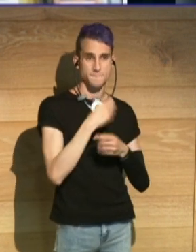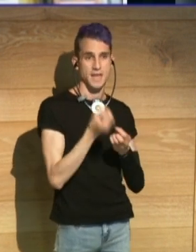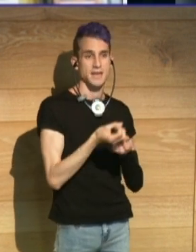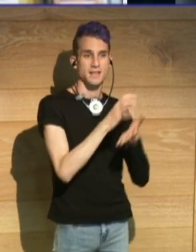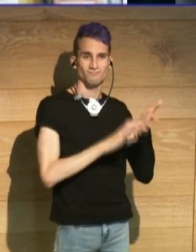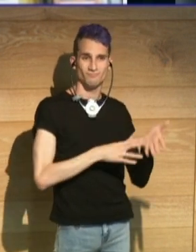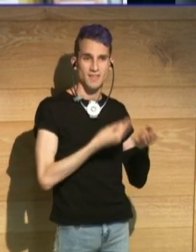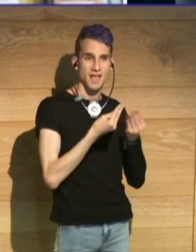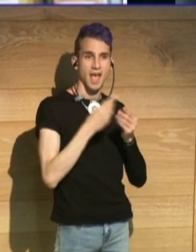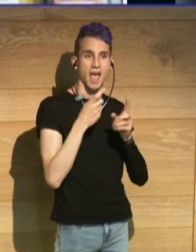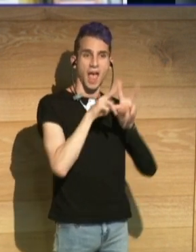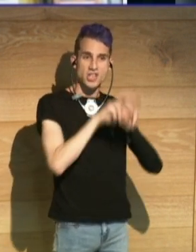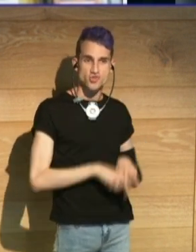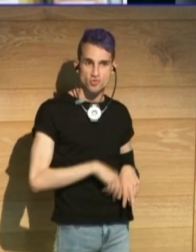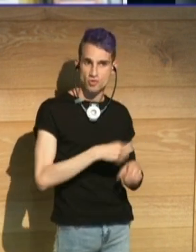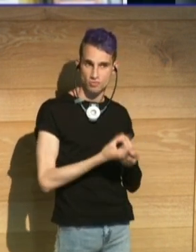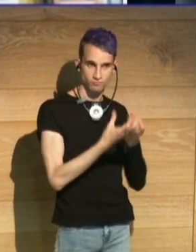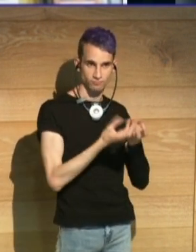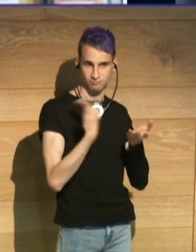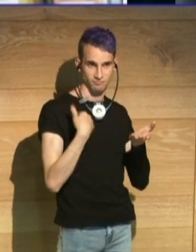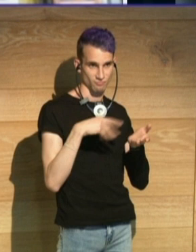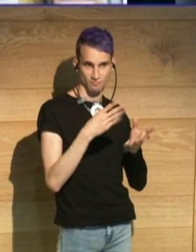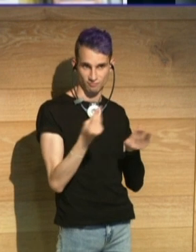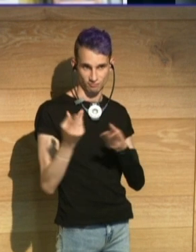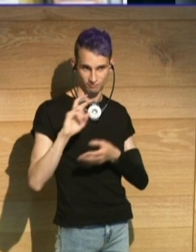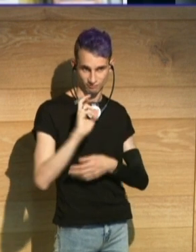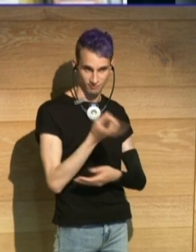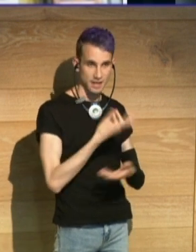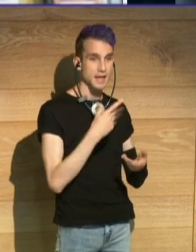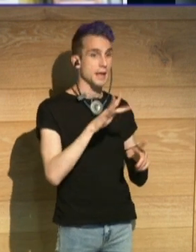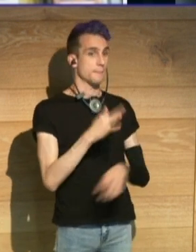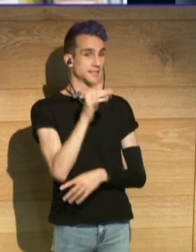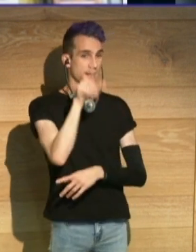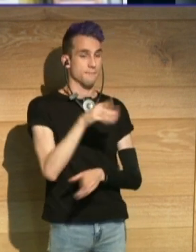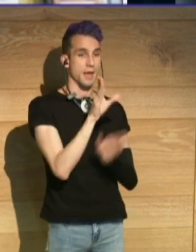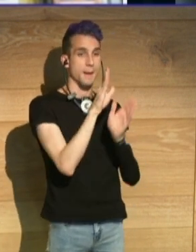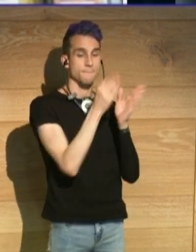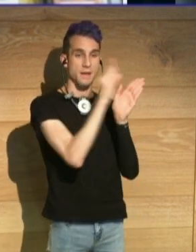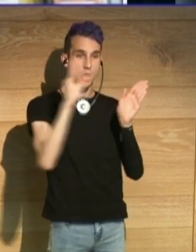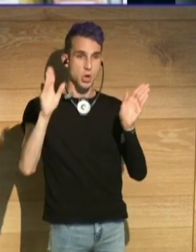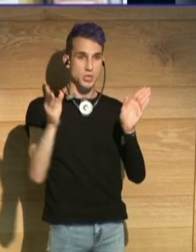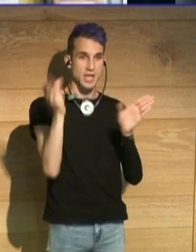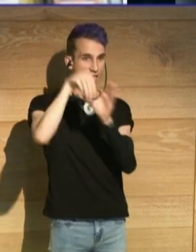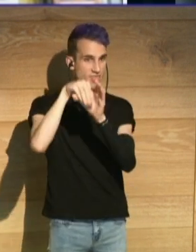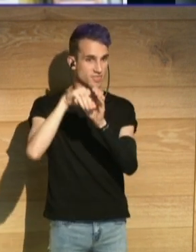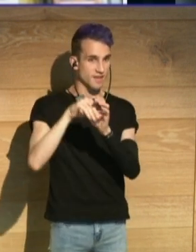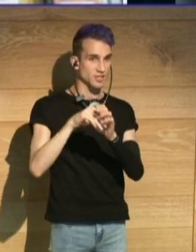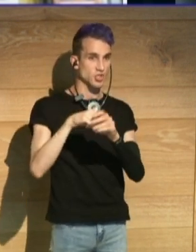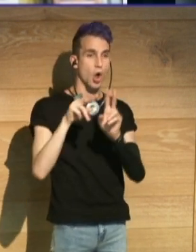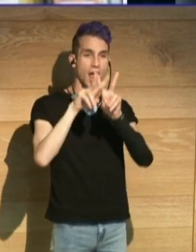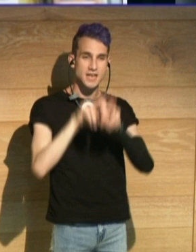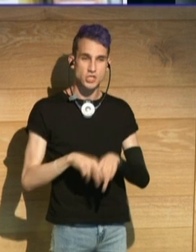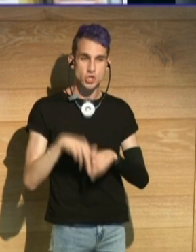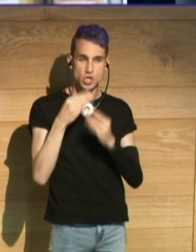de ensayos, memorias y estudios históricos. Creo que no haya un periodo de la